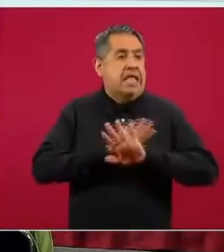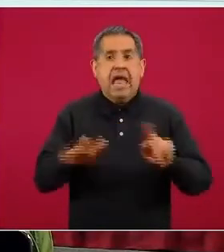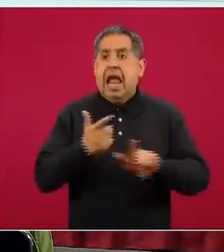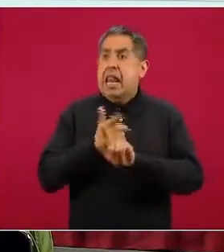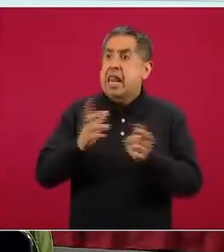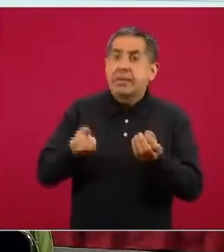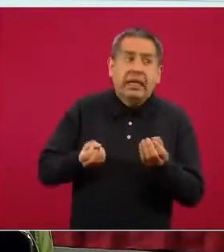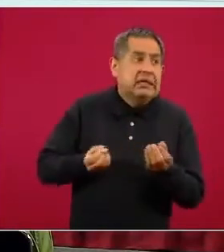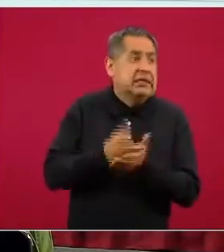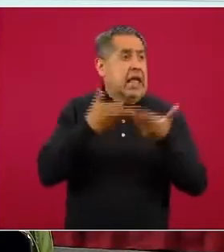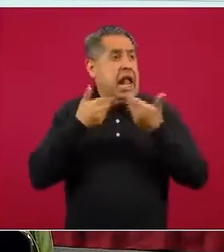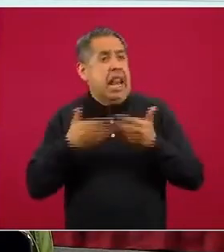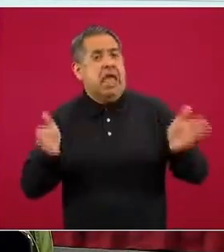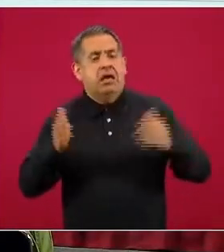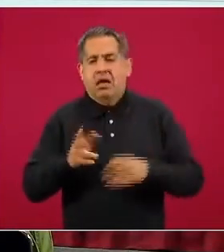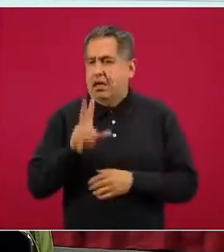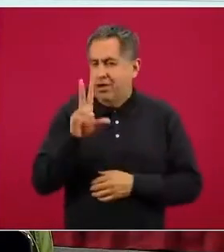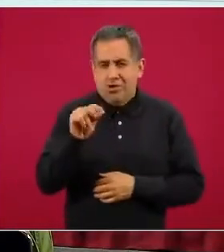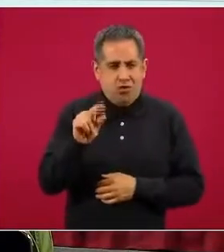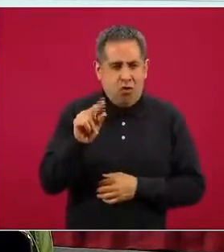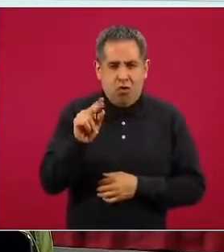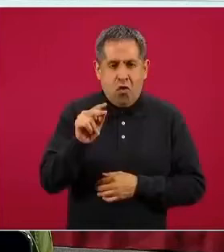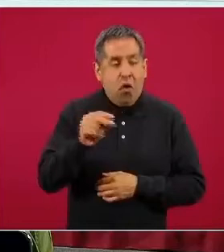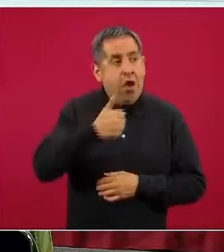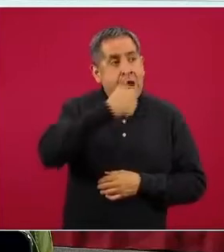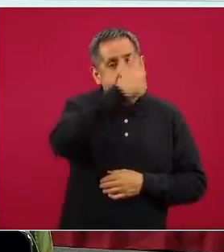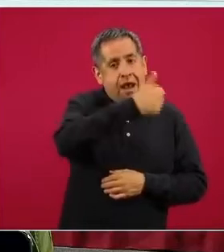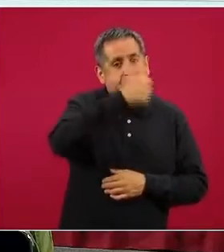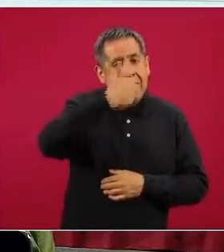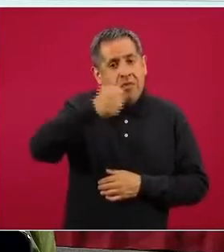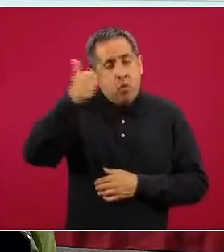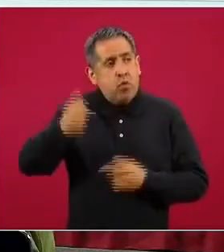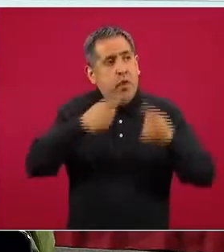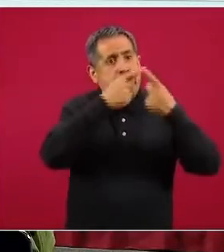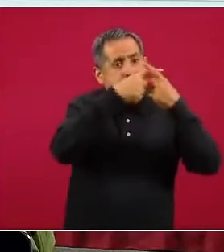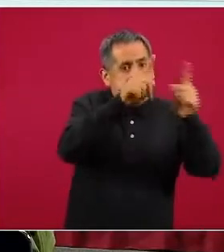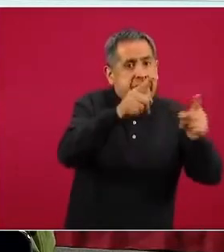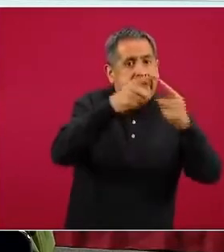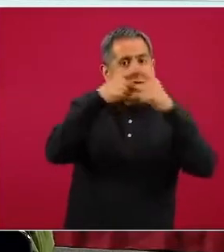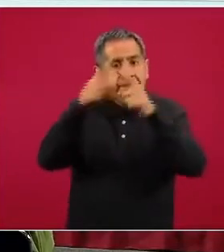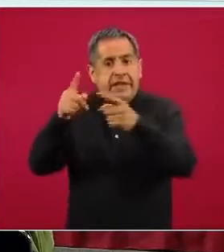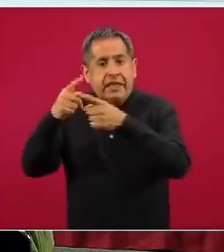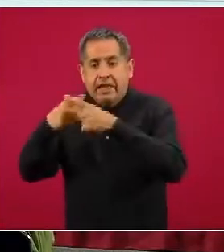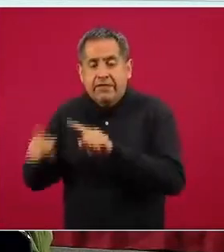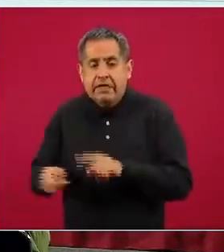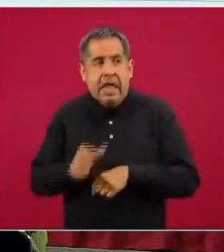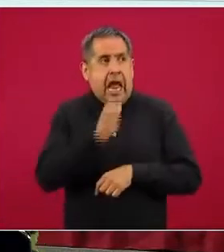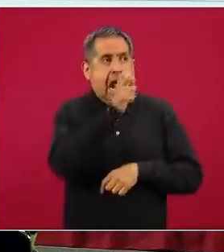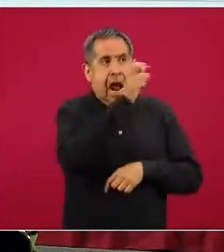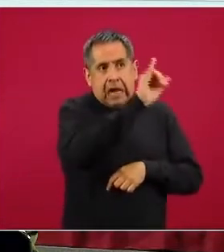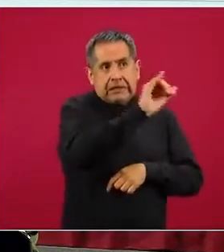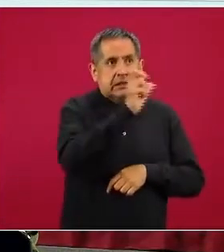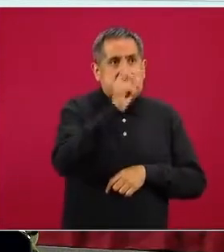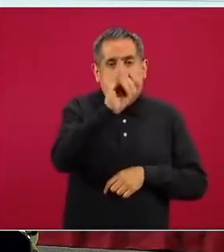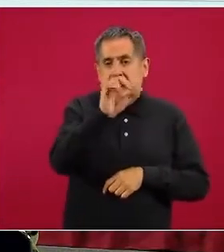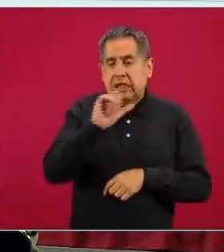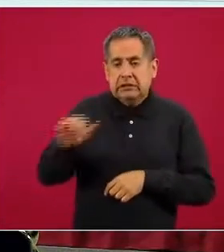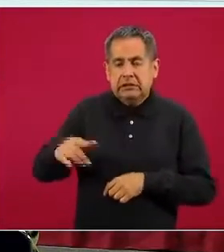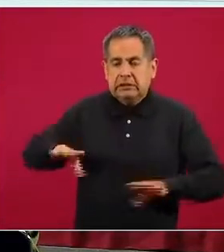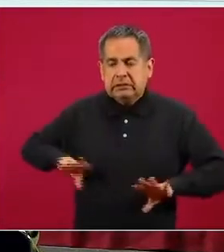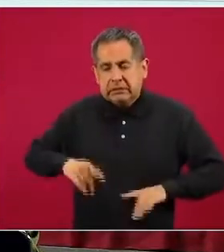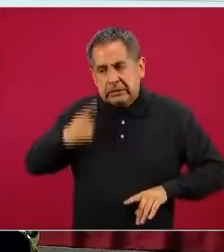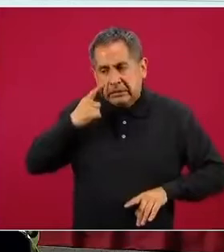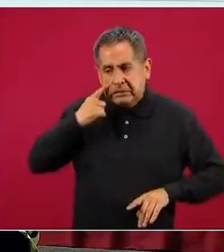a la calle, significó cada entidad federativa tiene un riesgo diferente, se tiene que estimar y